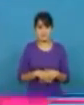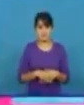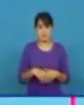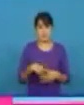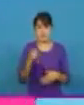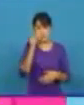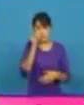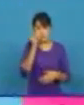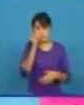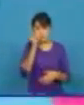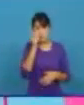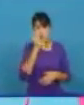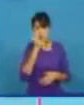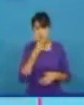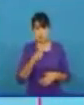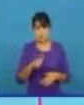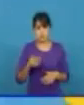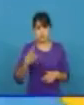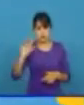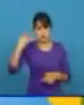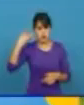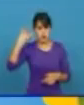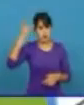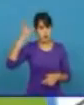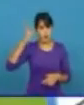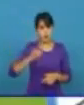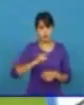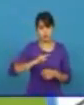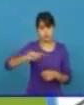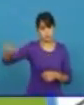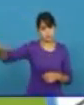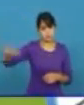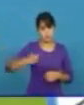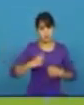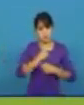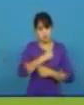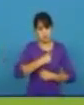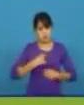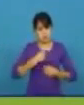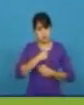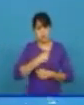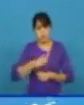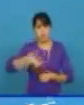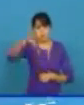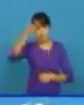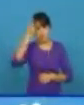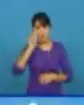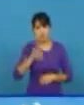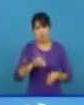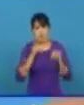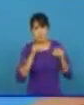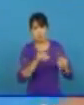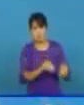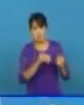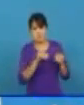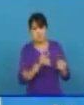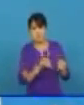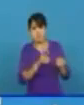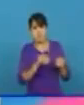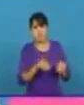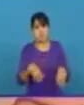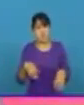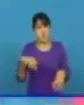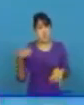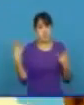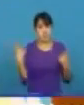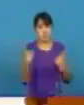El papá de un chivito con su hijito se enchivó porque le hizo chivo a chiva cuando a la ducha mandó. Después de estar todo el día sin usar agua y jabón, todo el mundo que